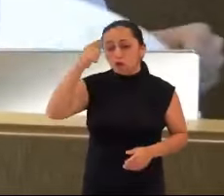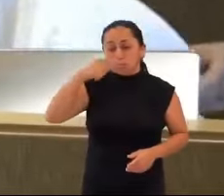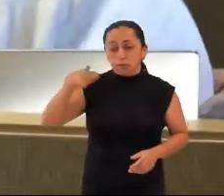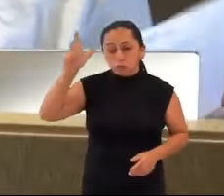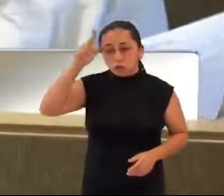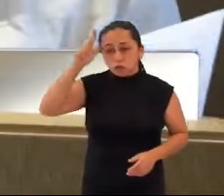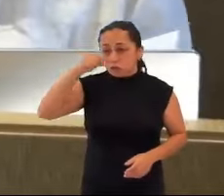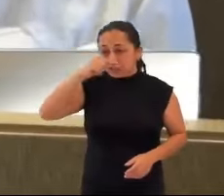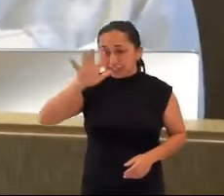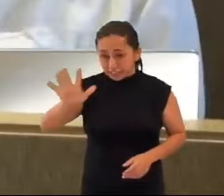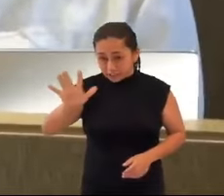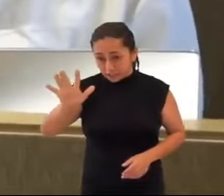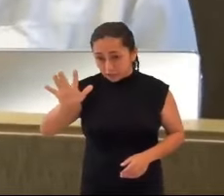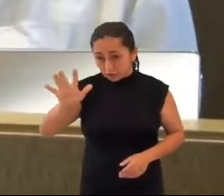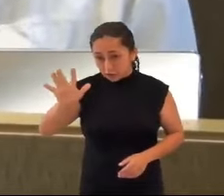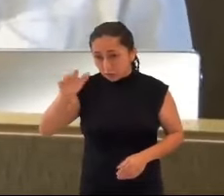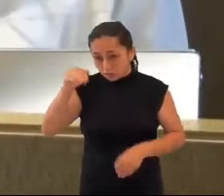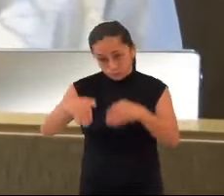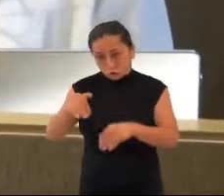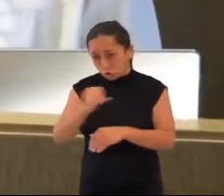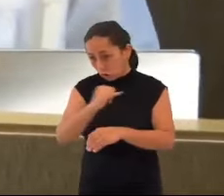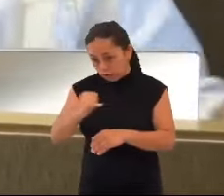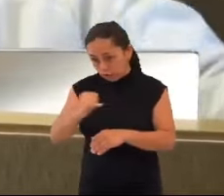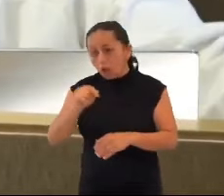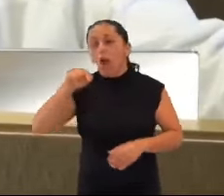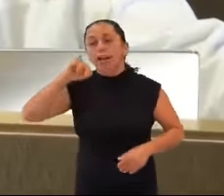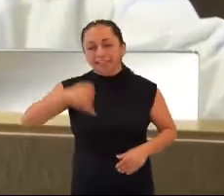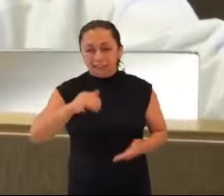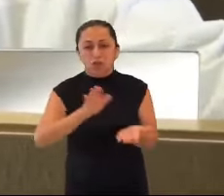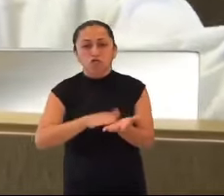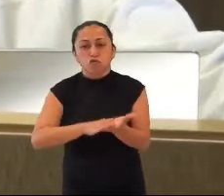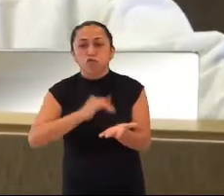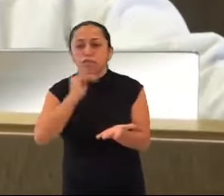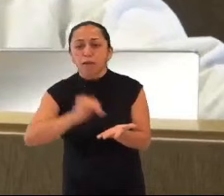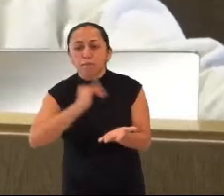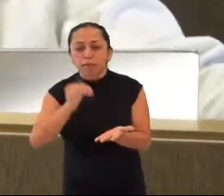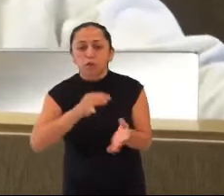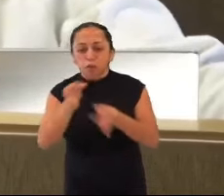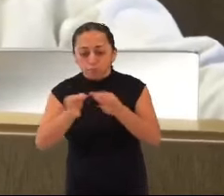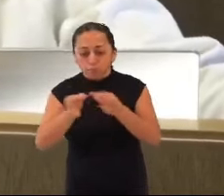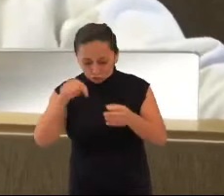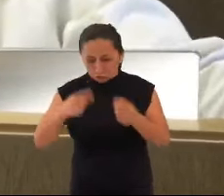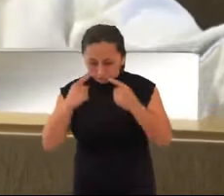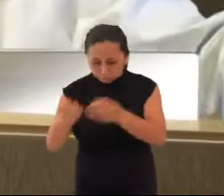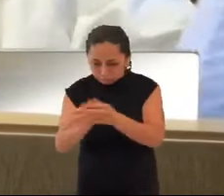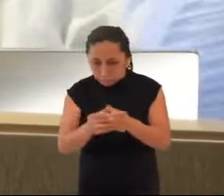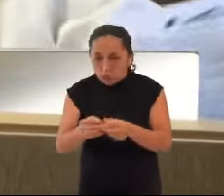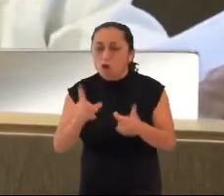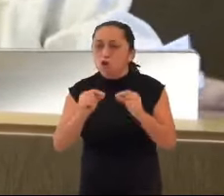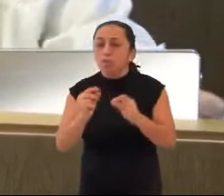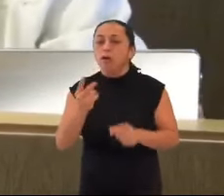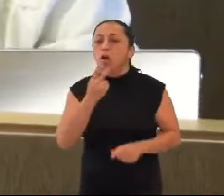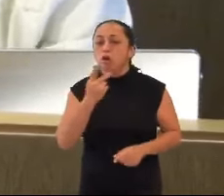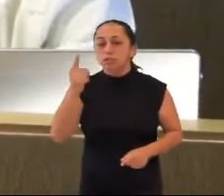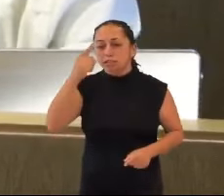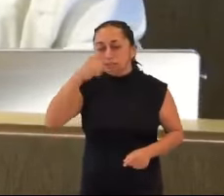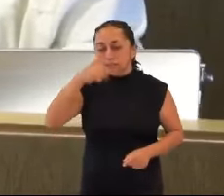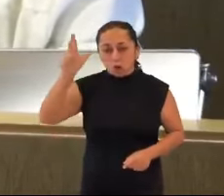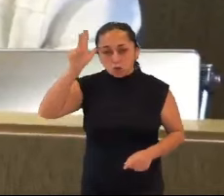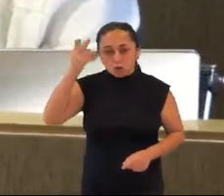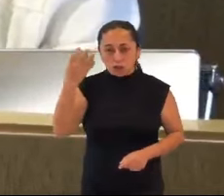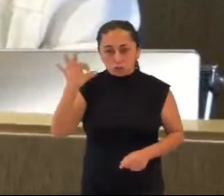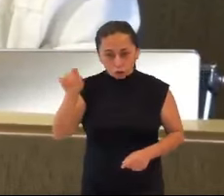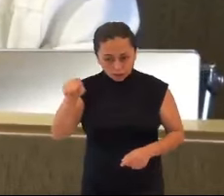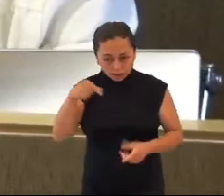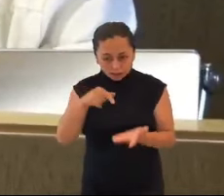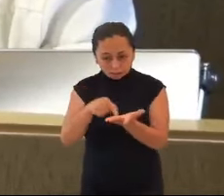Y ahora sí, fundamentar el proyecto en tratamiento, que es el 11.840, en el cual se expresa